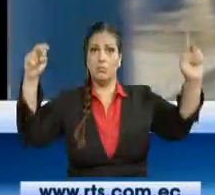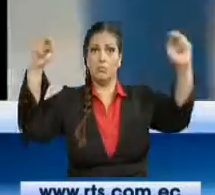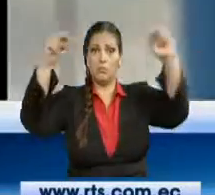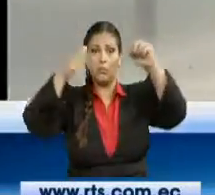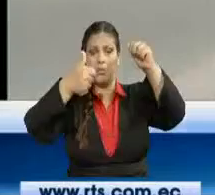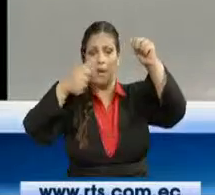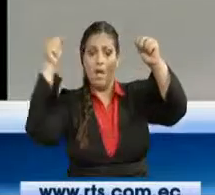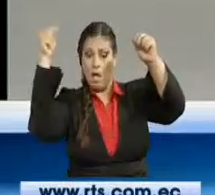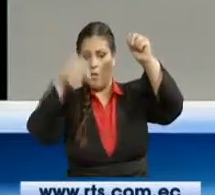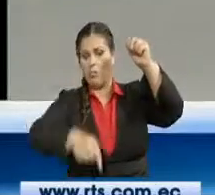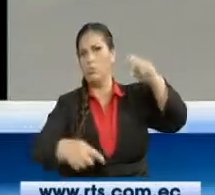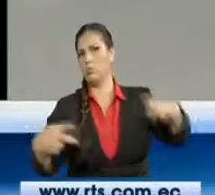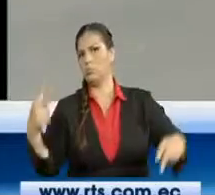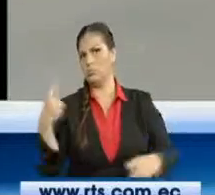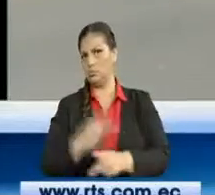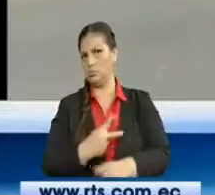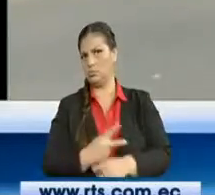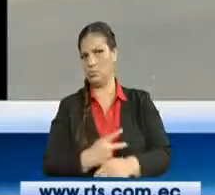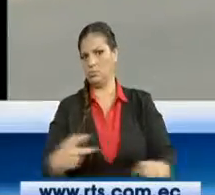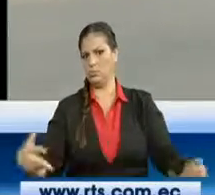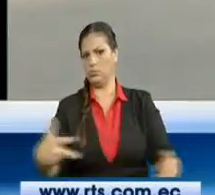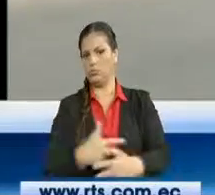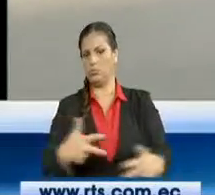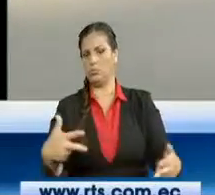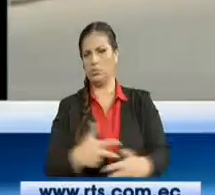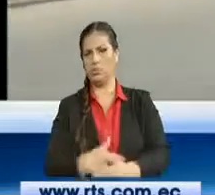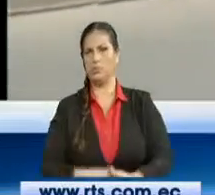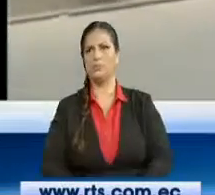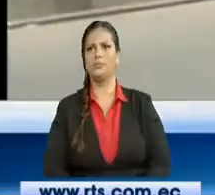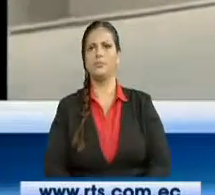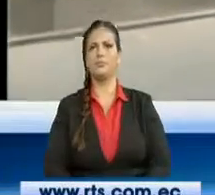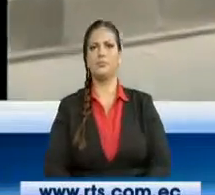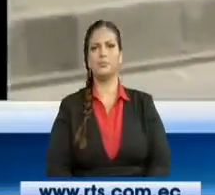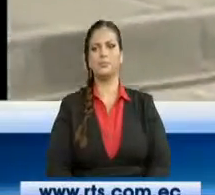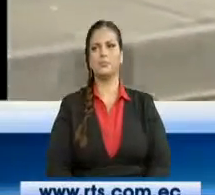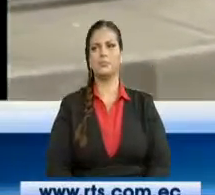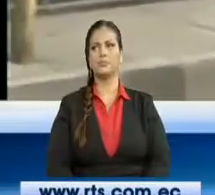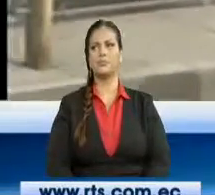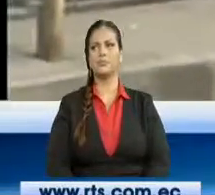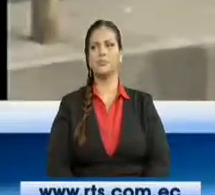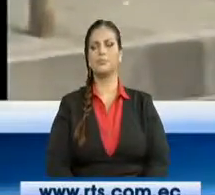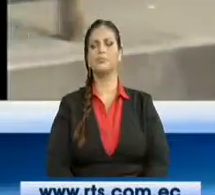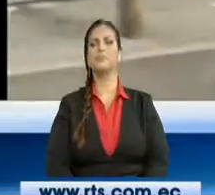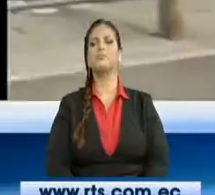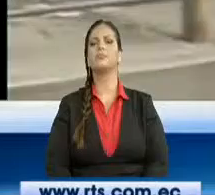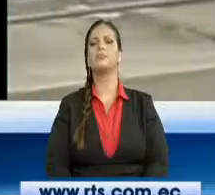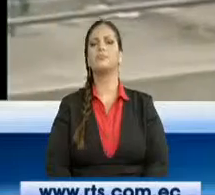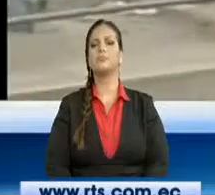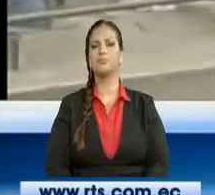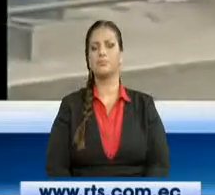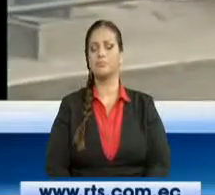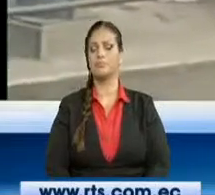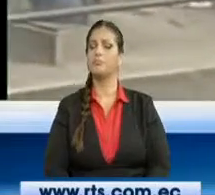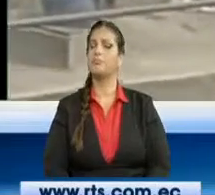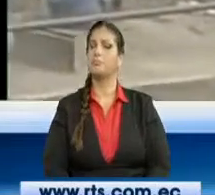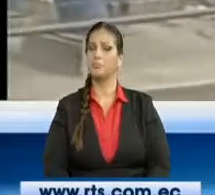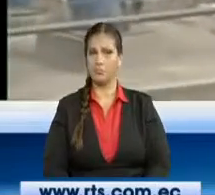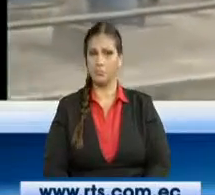los peligros. Muchísimas gracias. Hay personas por eso que dicen que prefieren pasar por